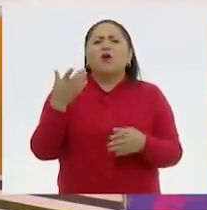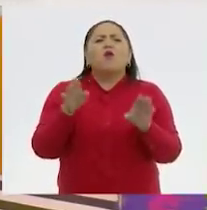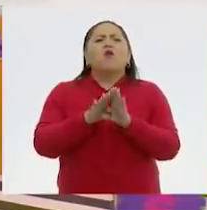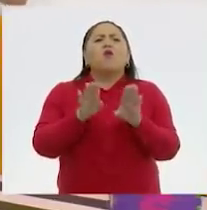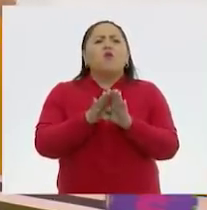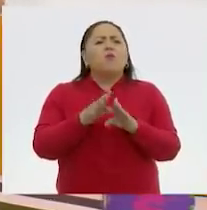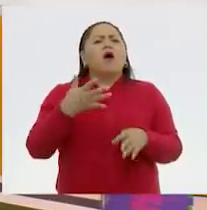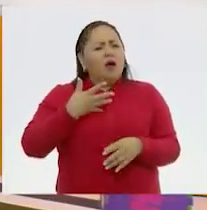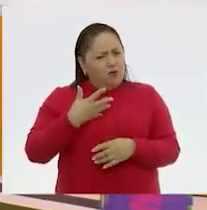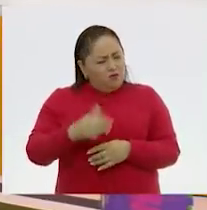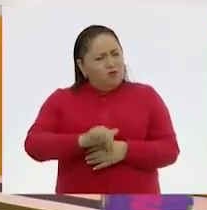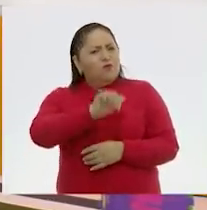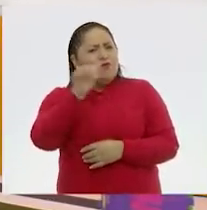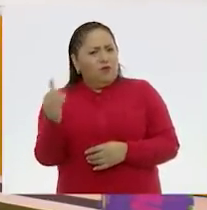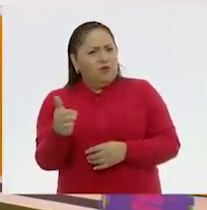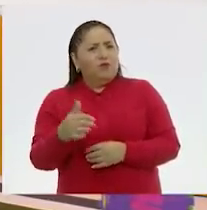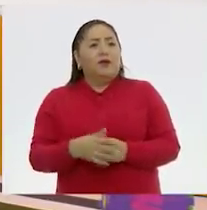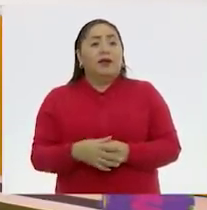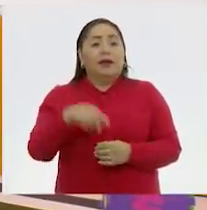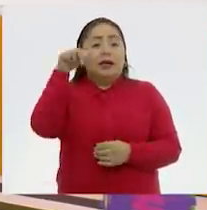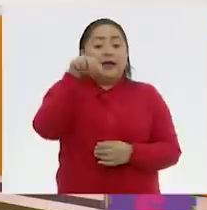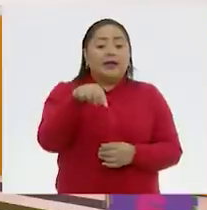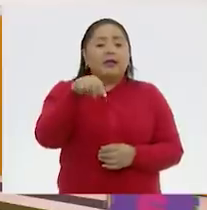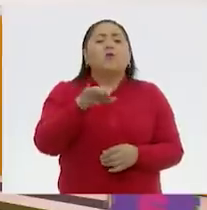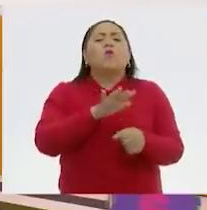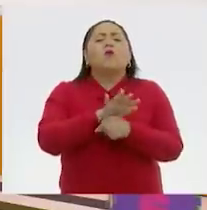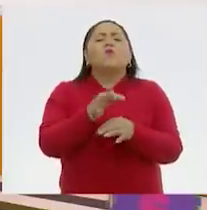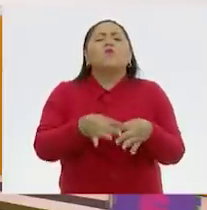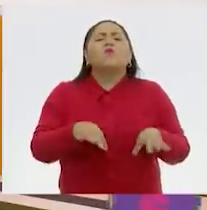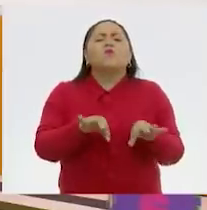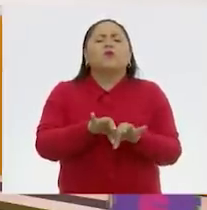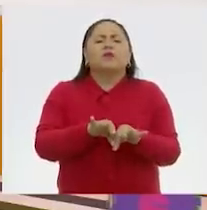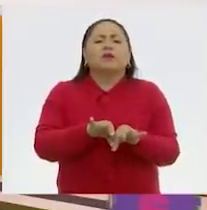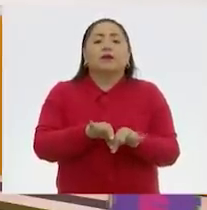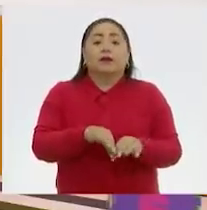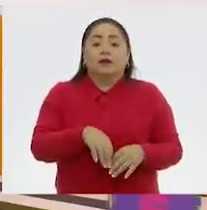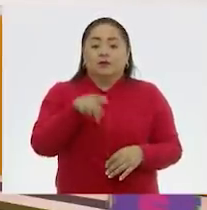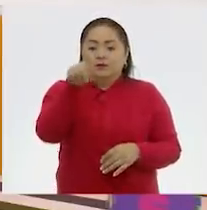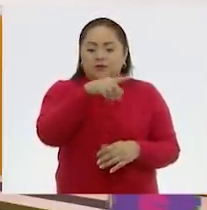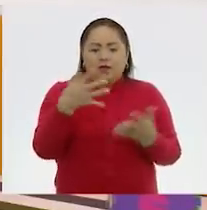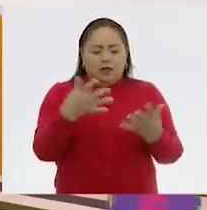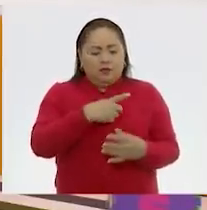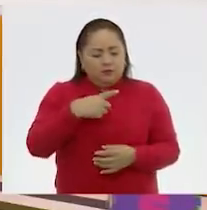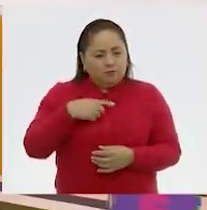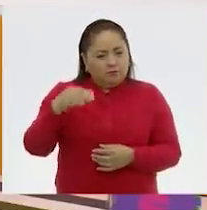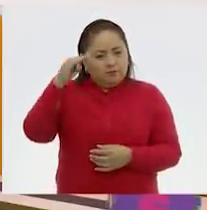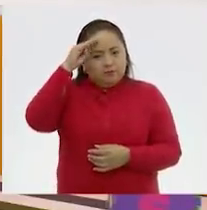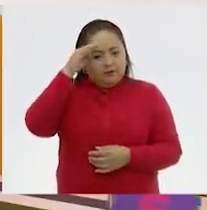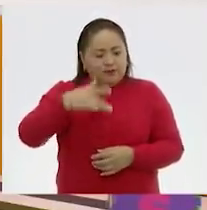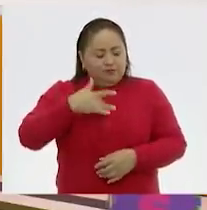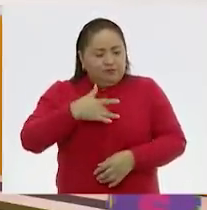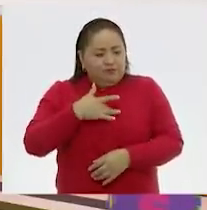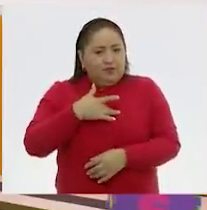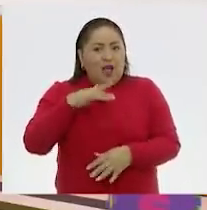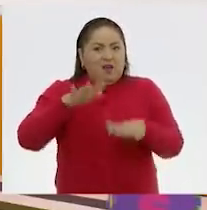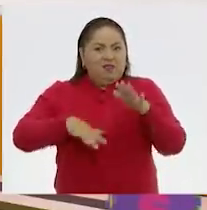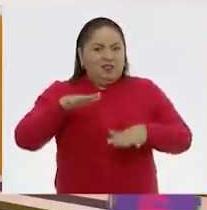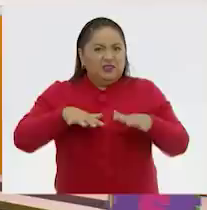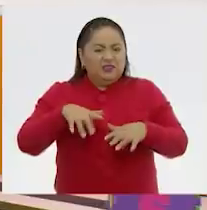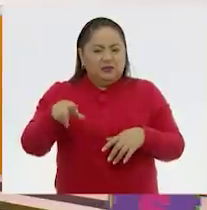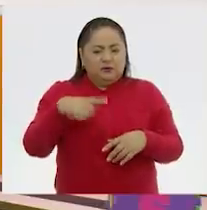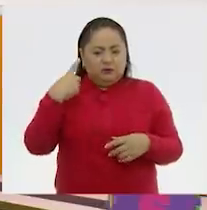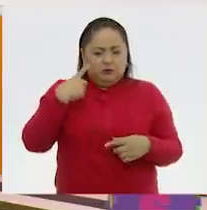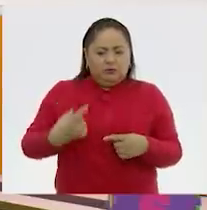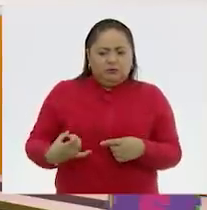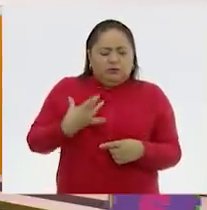herramientas, hay otras. Aquí lo importante y lo interesante es que hagamos conciencia de esa emoción que de repente nos quiere